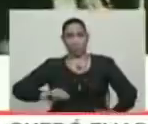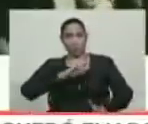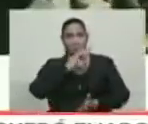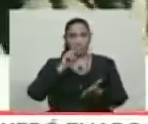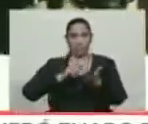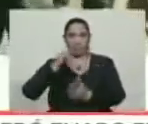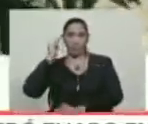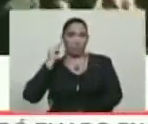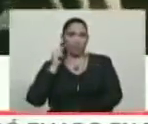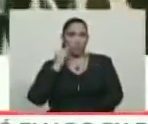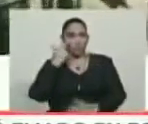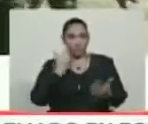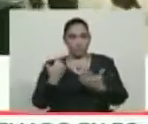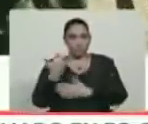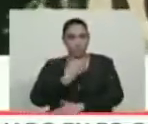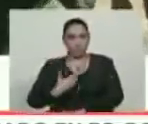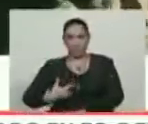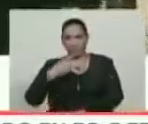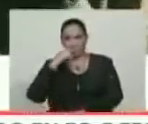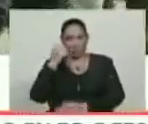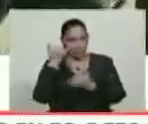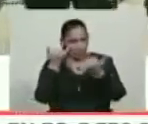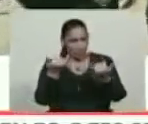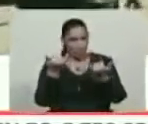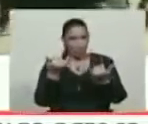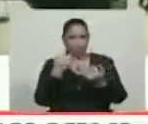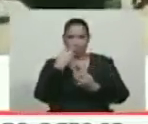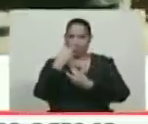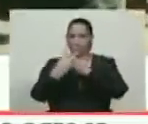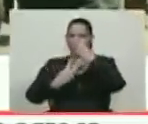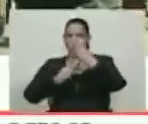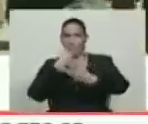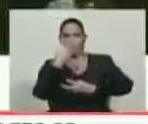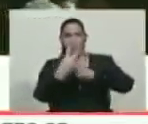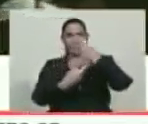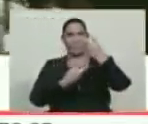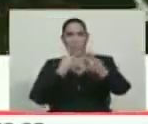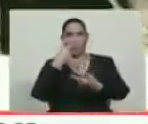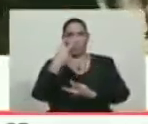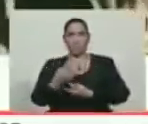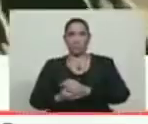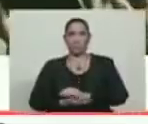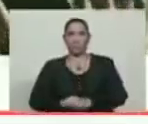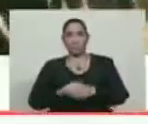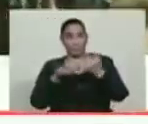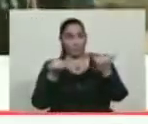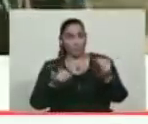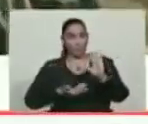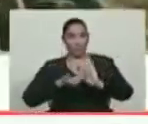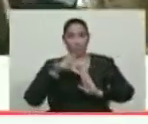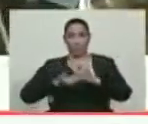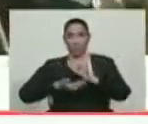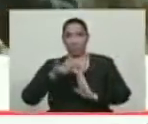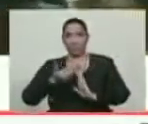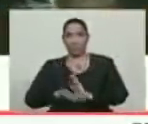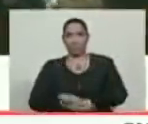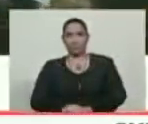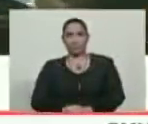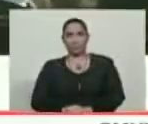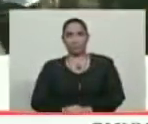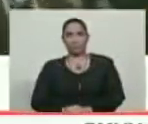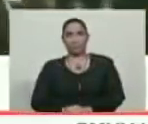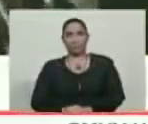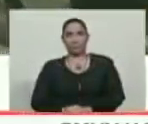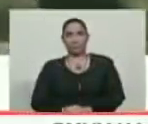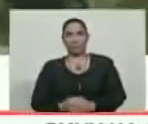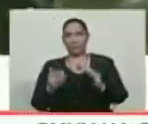Nacional Bolivariana. Se dispone en este momento en un recorrido que realiza en esta importante cancha